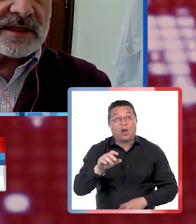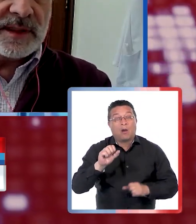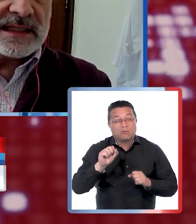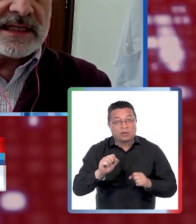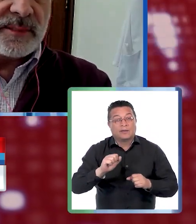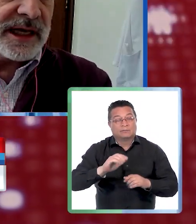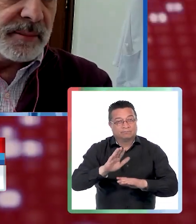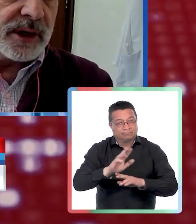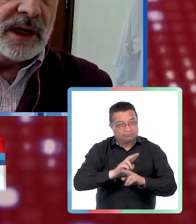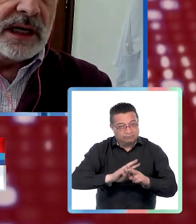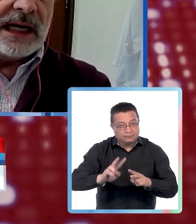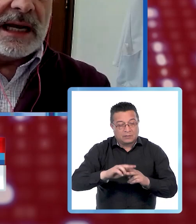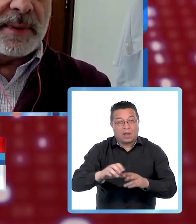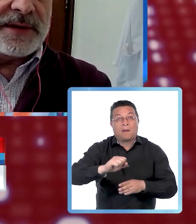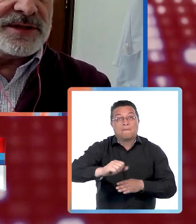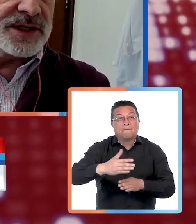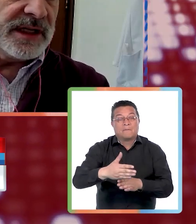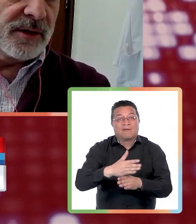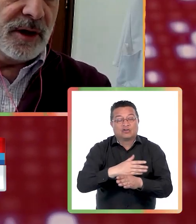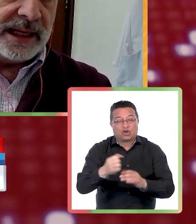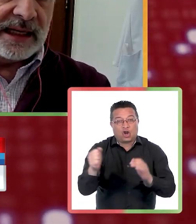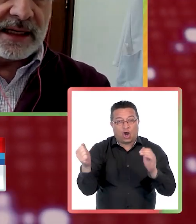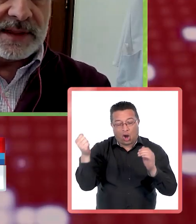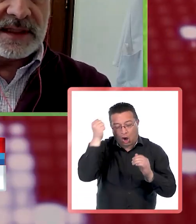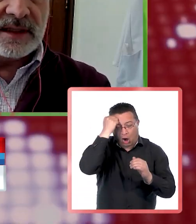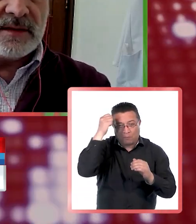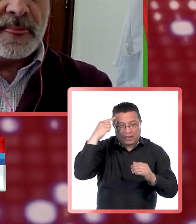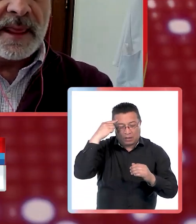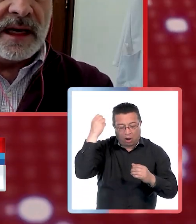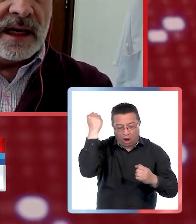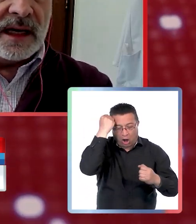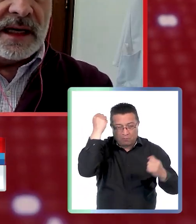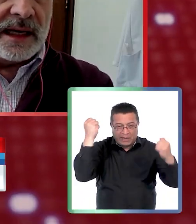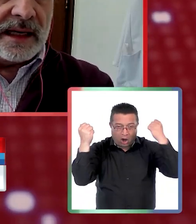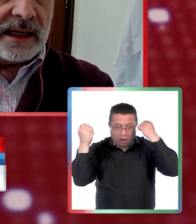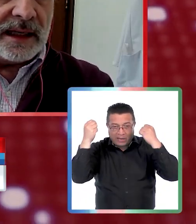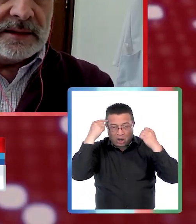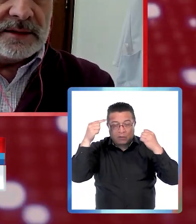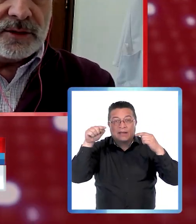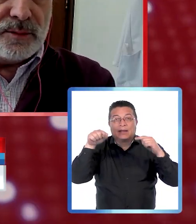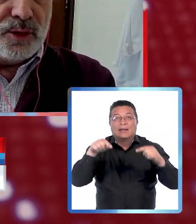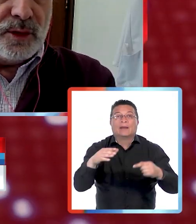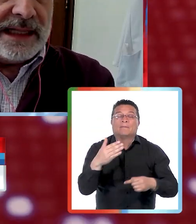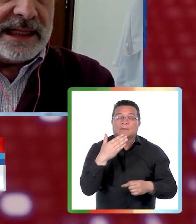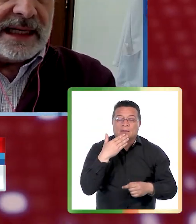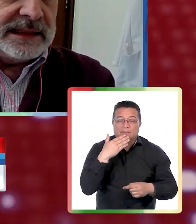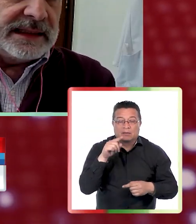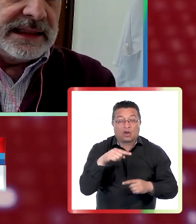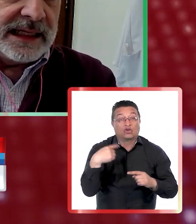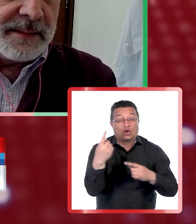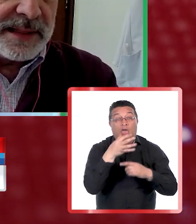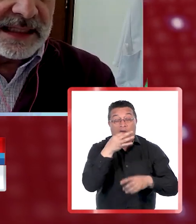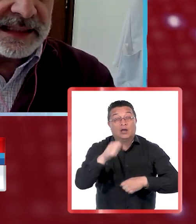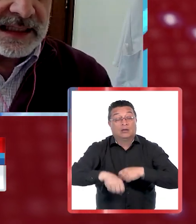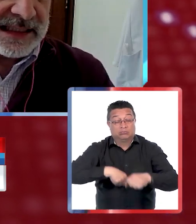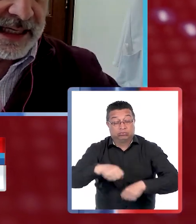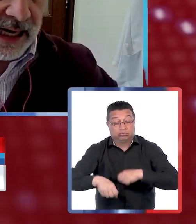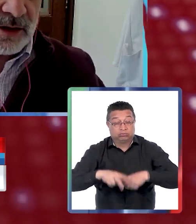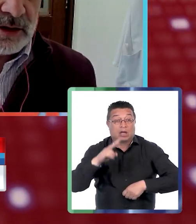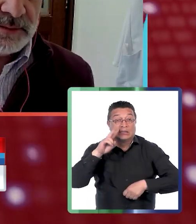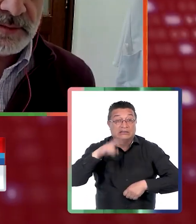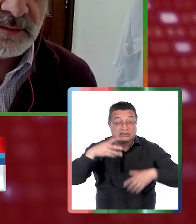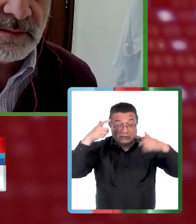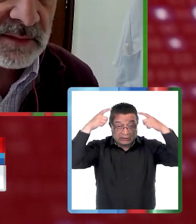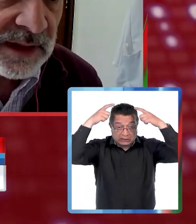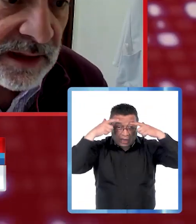Pero todas esas cosas se pueden hacer. Por ejemplo, la prevención de golpes en la cabeza, ¿no? Todo el mundo anda en bicicleta